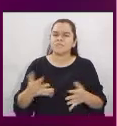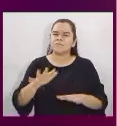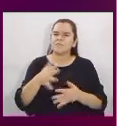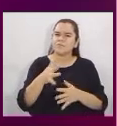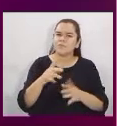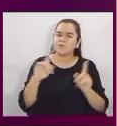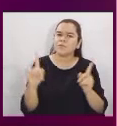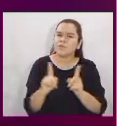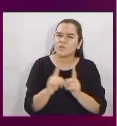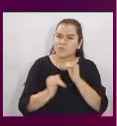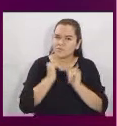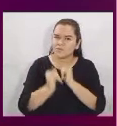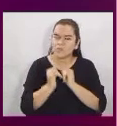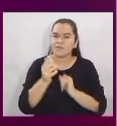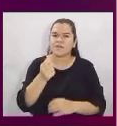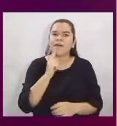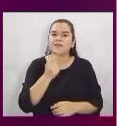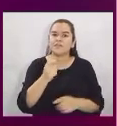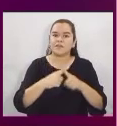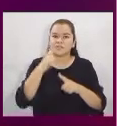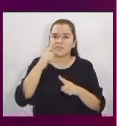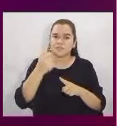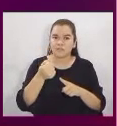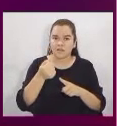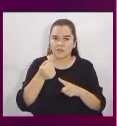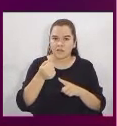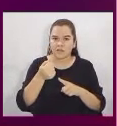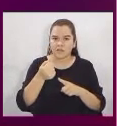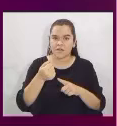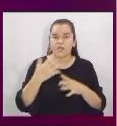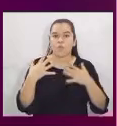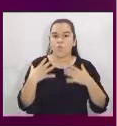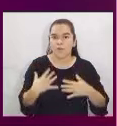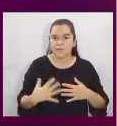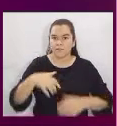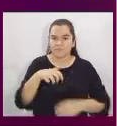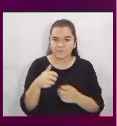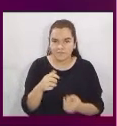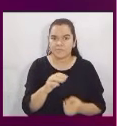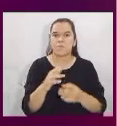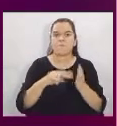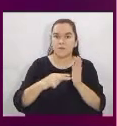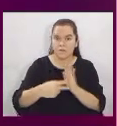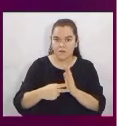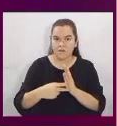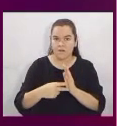Bueno, más o menos esto es en síntesis lo que sucede con las ataxias